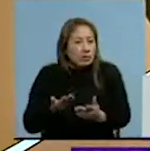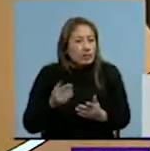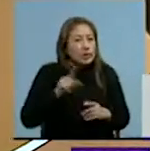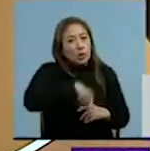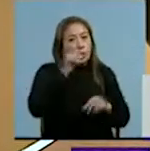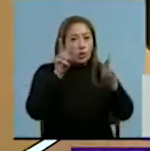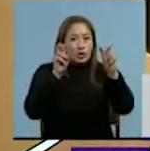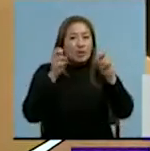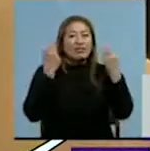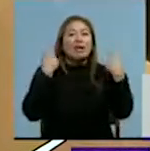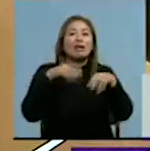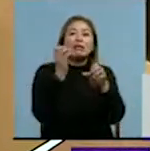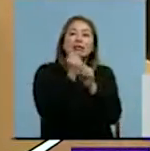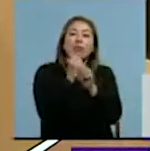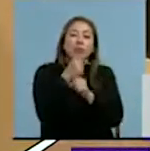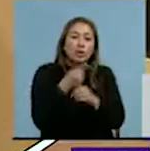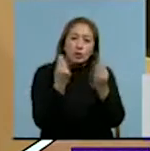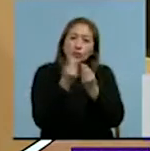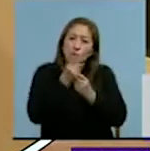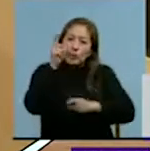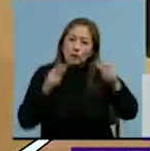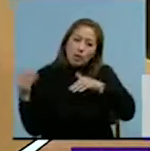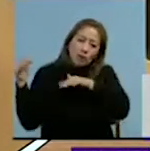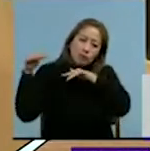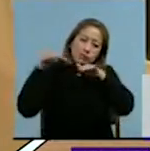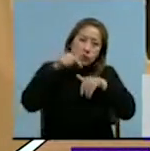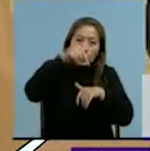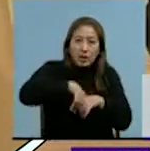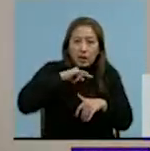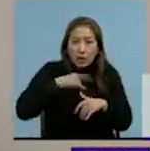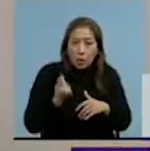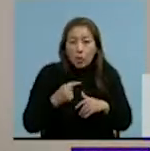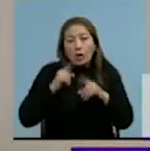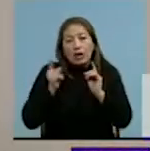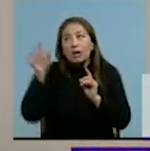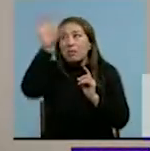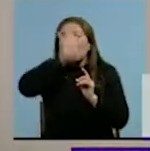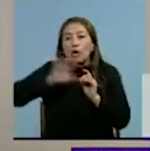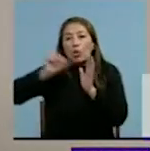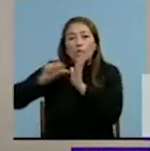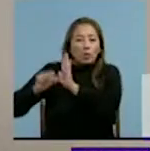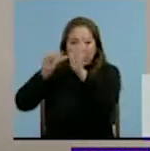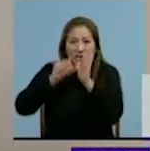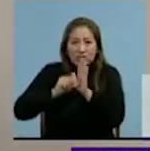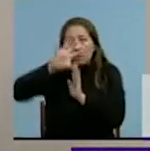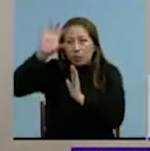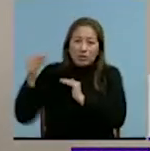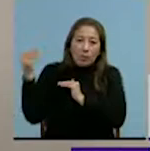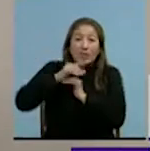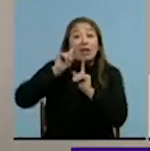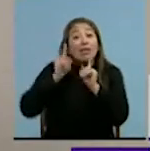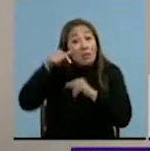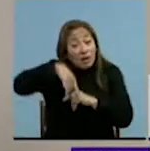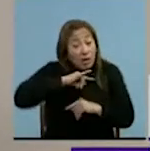es el transporte viene mucha gente no solamente de afuera sino también del interior de la provincia hay un lugar que